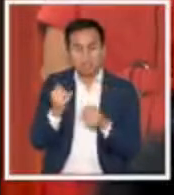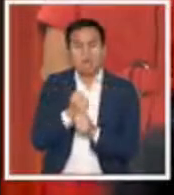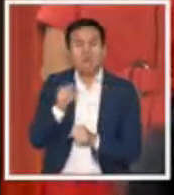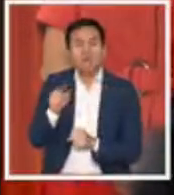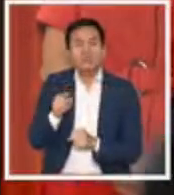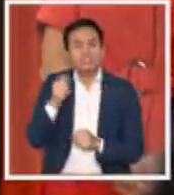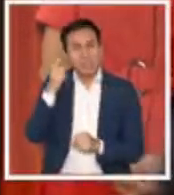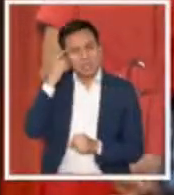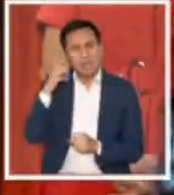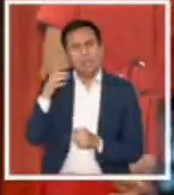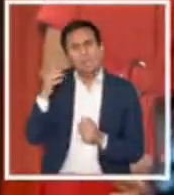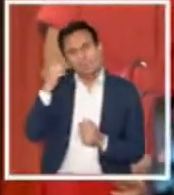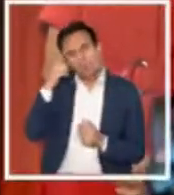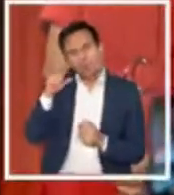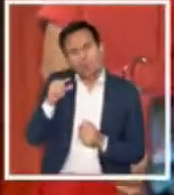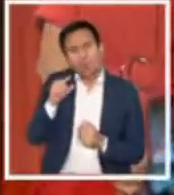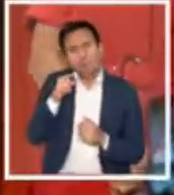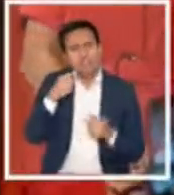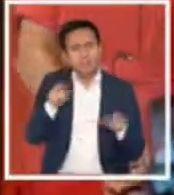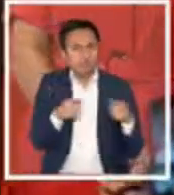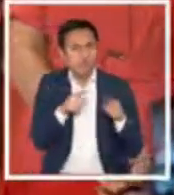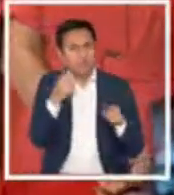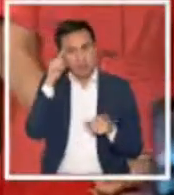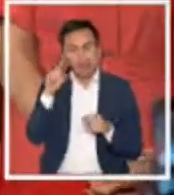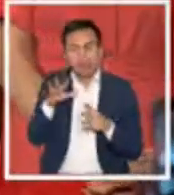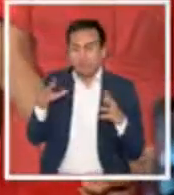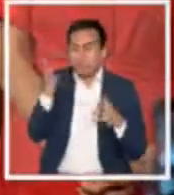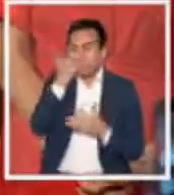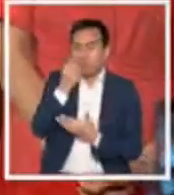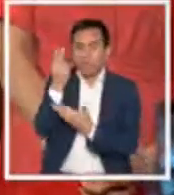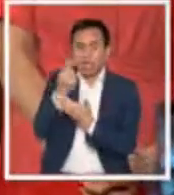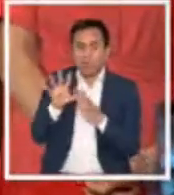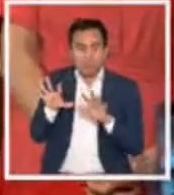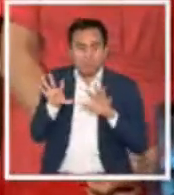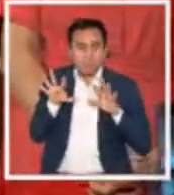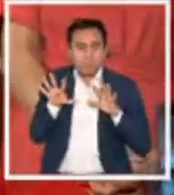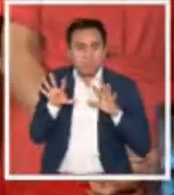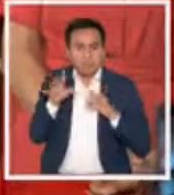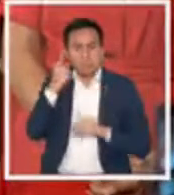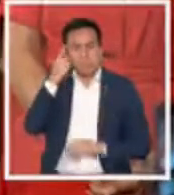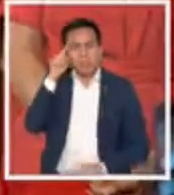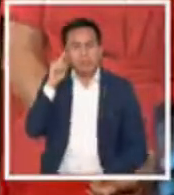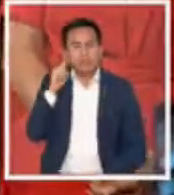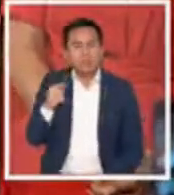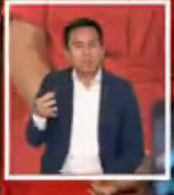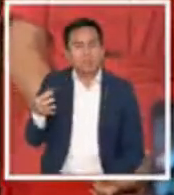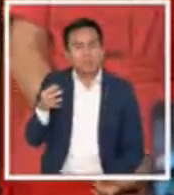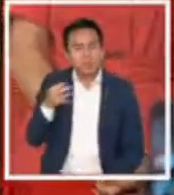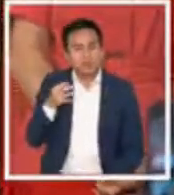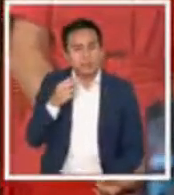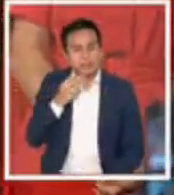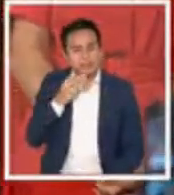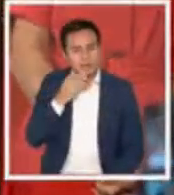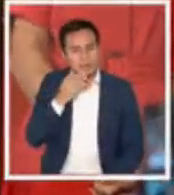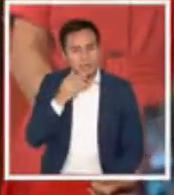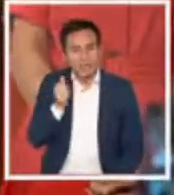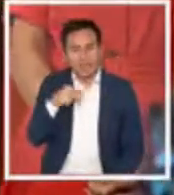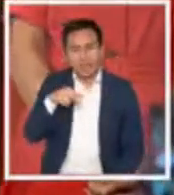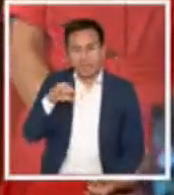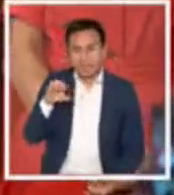que quizás es menos conocida que su música, pero que también es hermosa, desgarradora. Pero mencionaba,